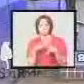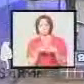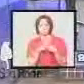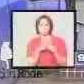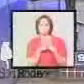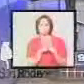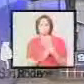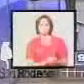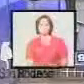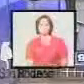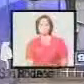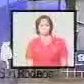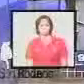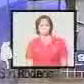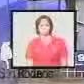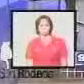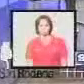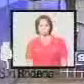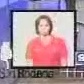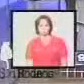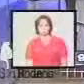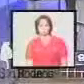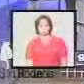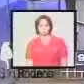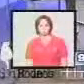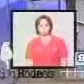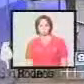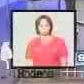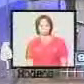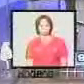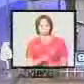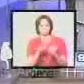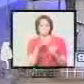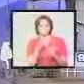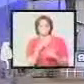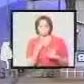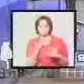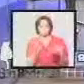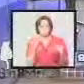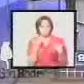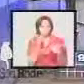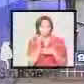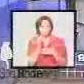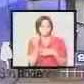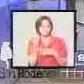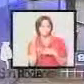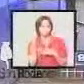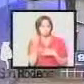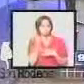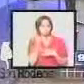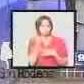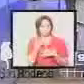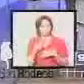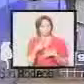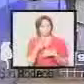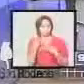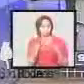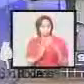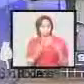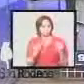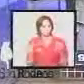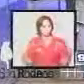al Popular para comprar una casa. Sí. Pero nos indicaron que como somos pensionados.